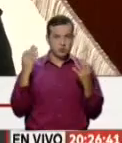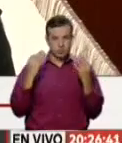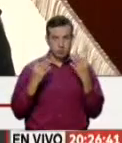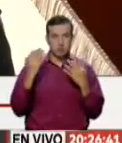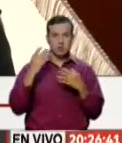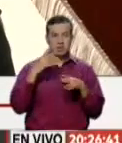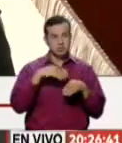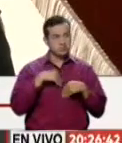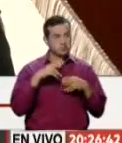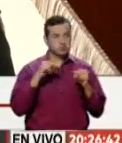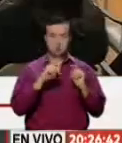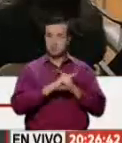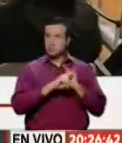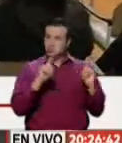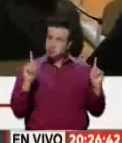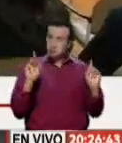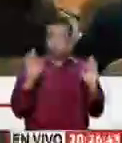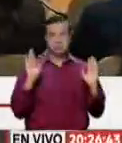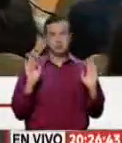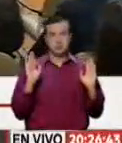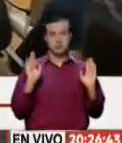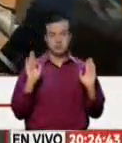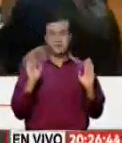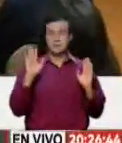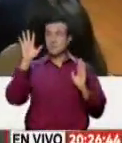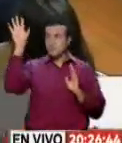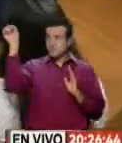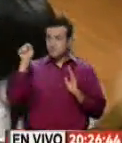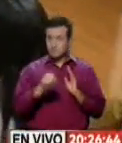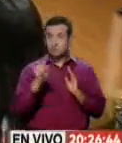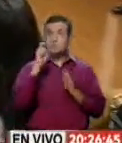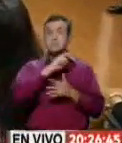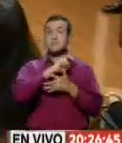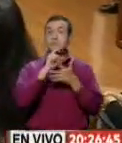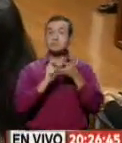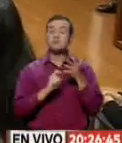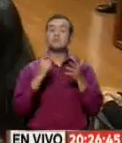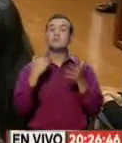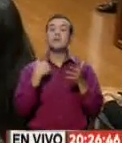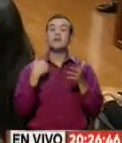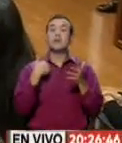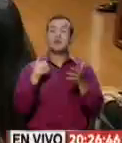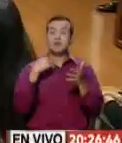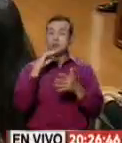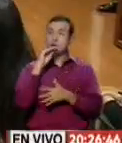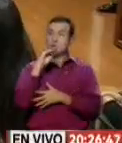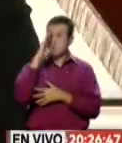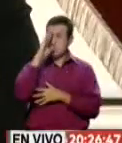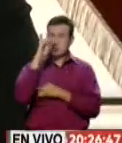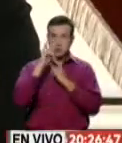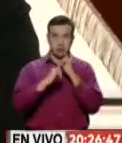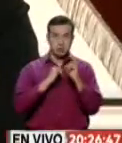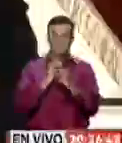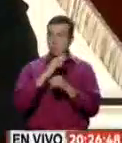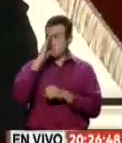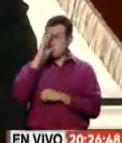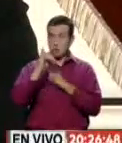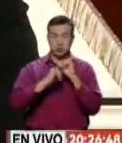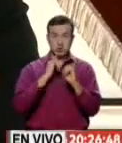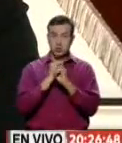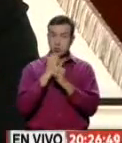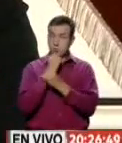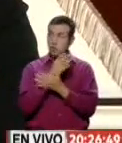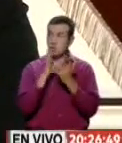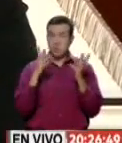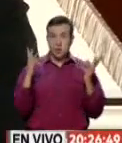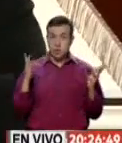que fue negada por alguna razón. Señaló que para una extradición es fundamental contar con una notificación roja. Si no hay notificación roja